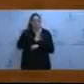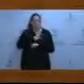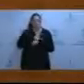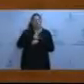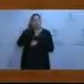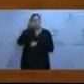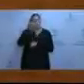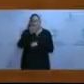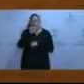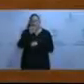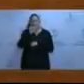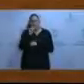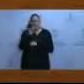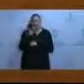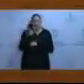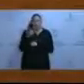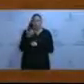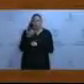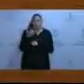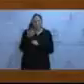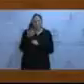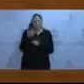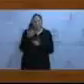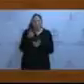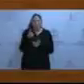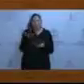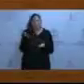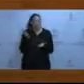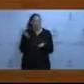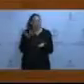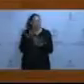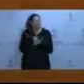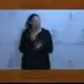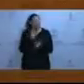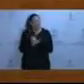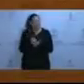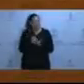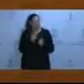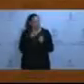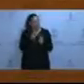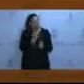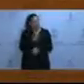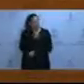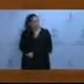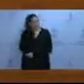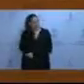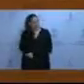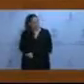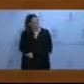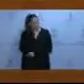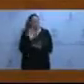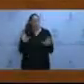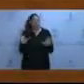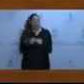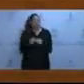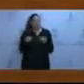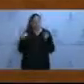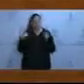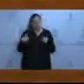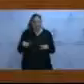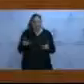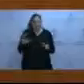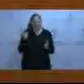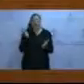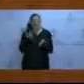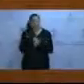usted estas garantías, valga la redundancia? Señoría, vaya concluyendo. Concluyo ya. ¿Cómo va a